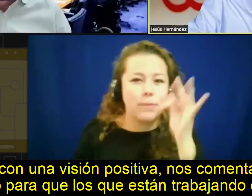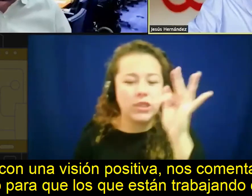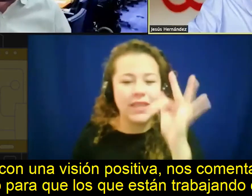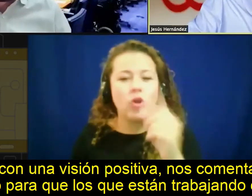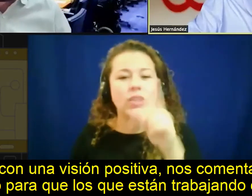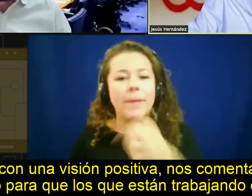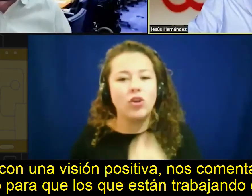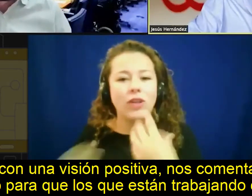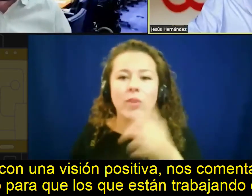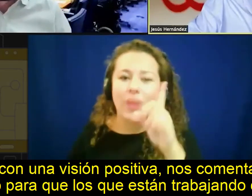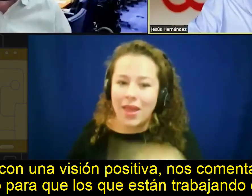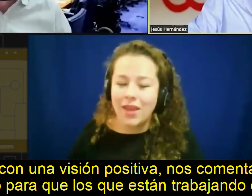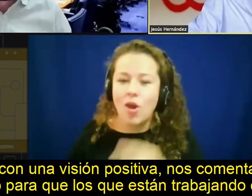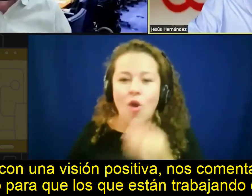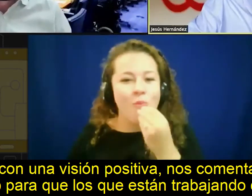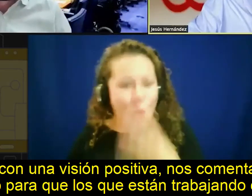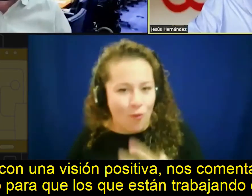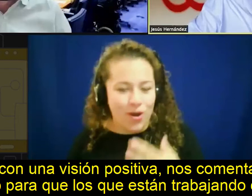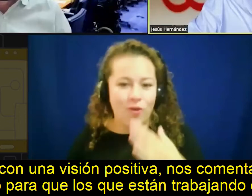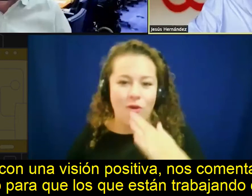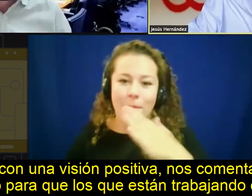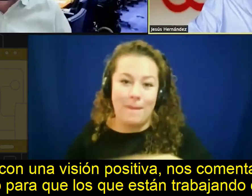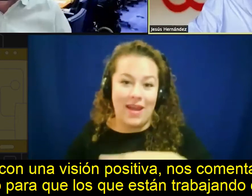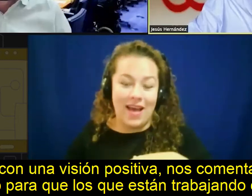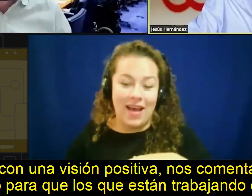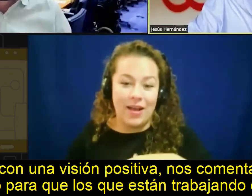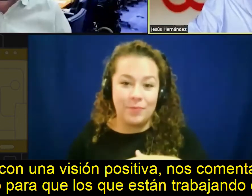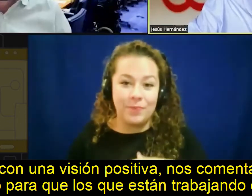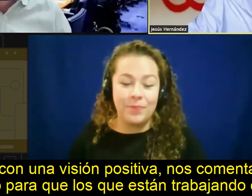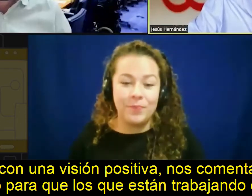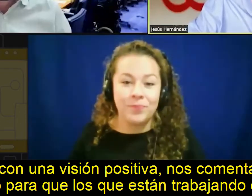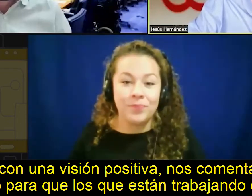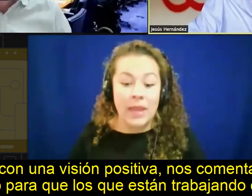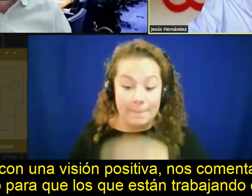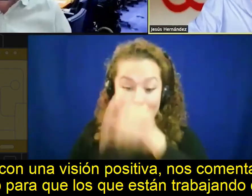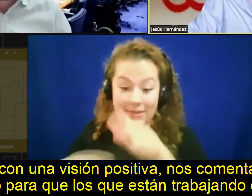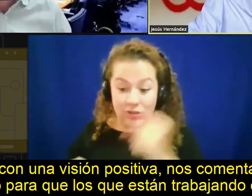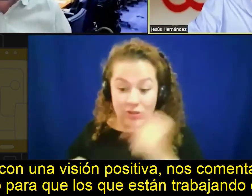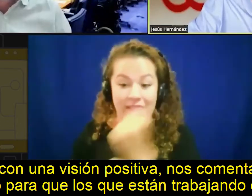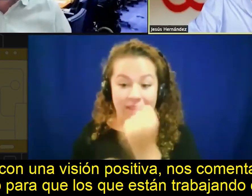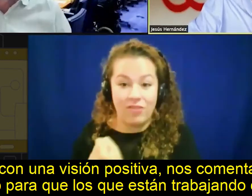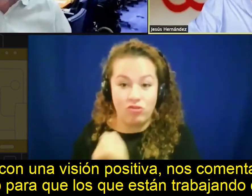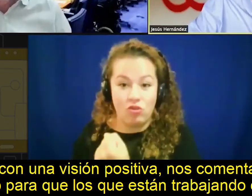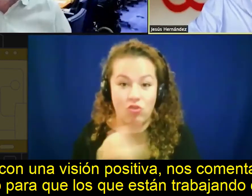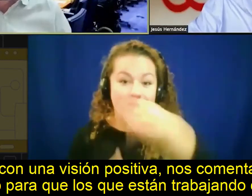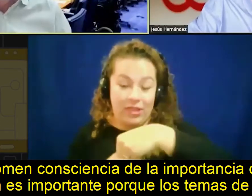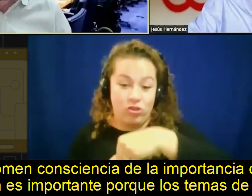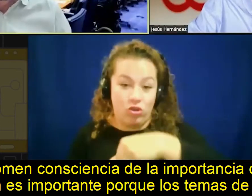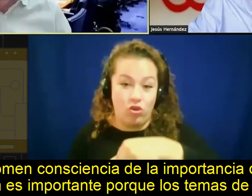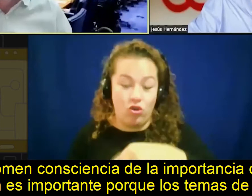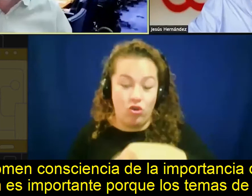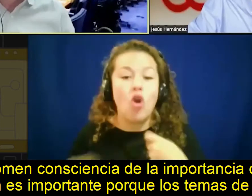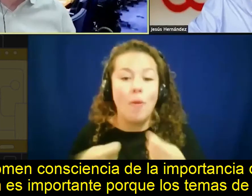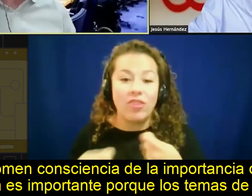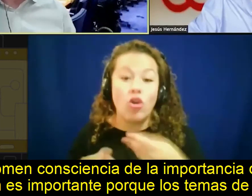también fue muy bueno para que los que están trabajando en comercio interior